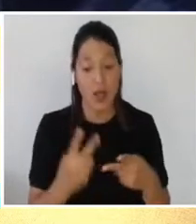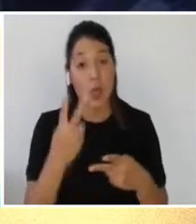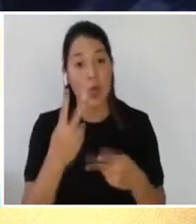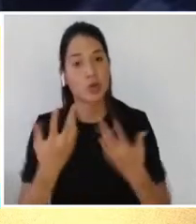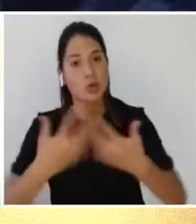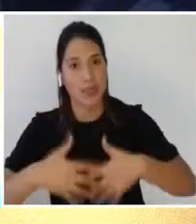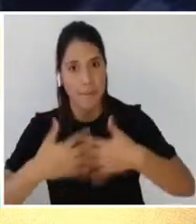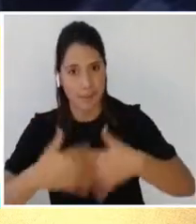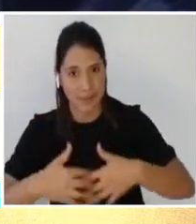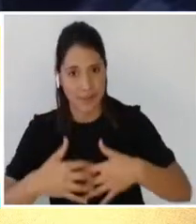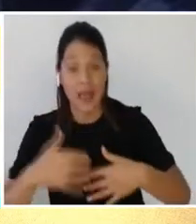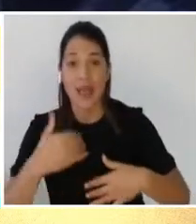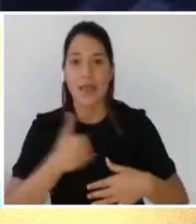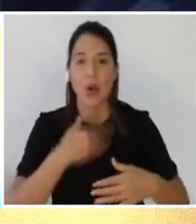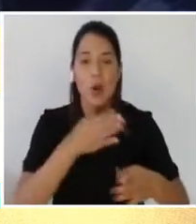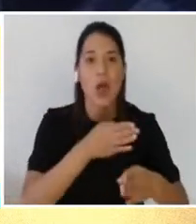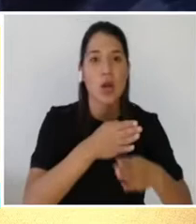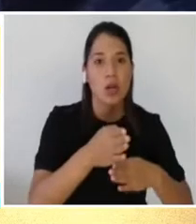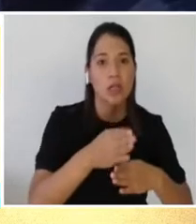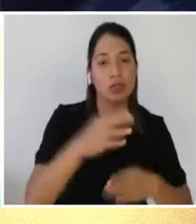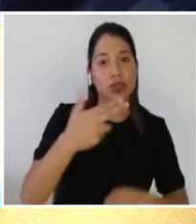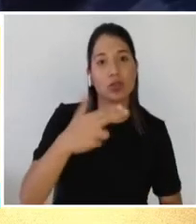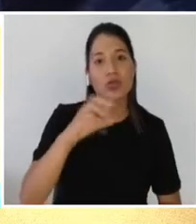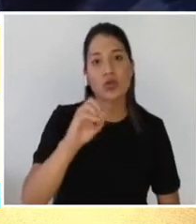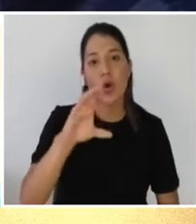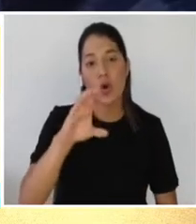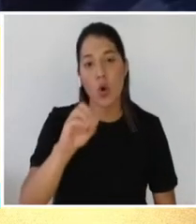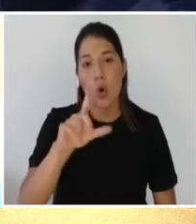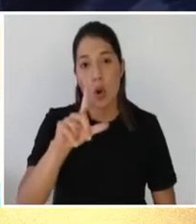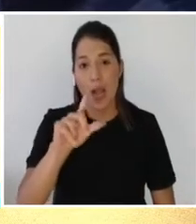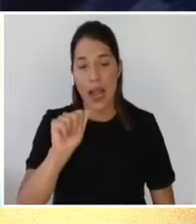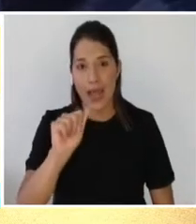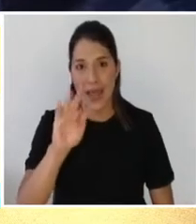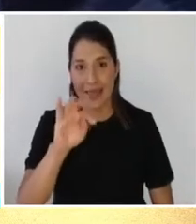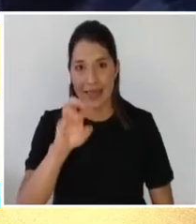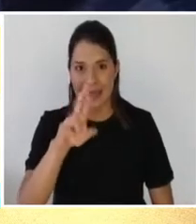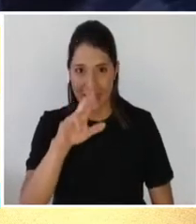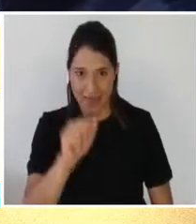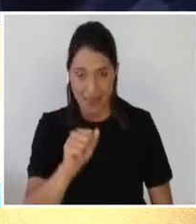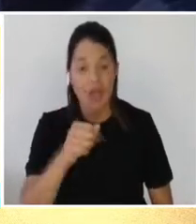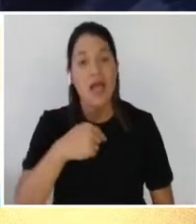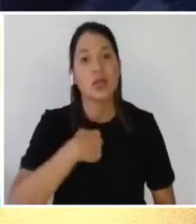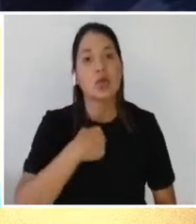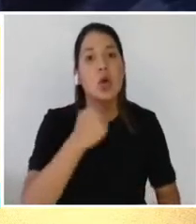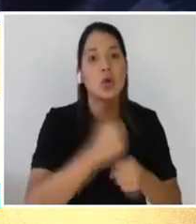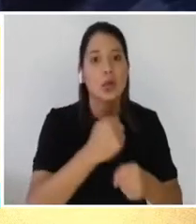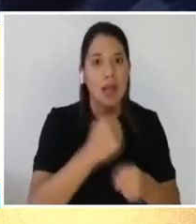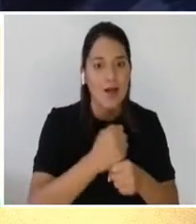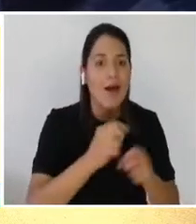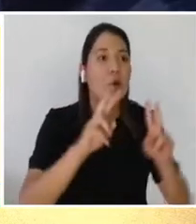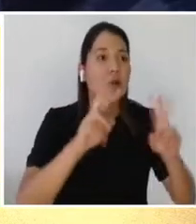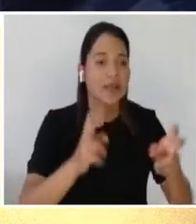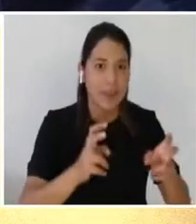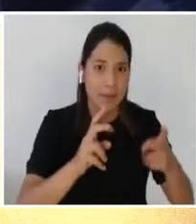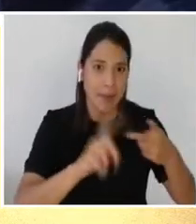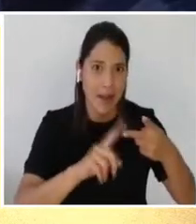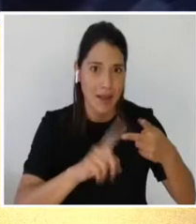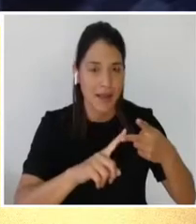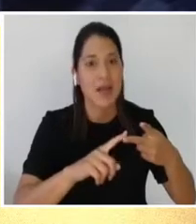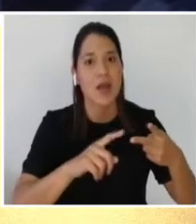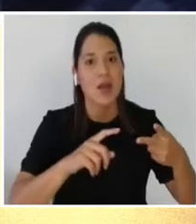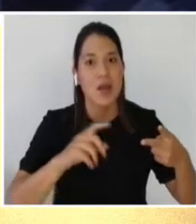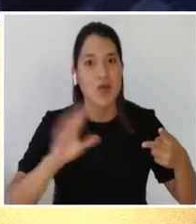una carrera en chocolatería y otra en temas de locución y animación para radio y televisión. Tengo una empresa